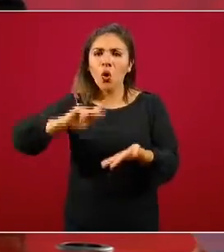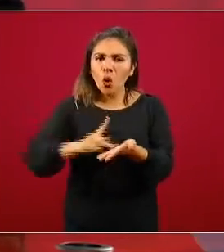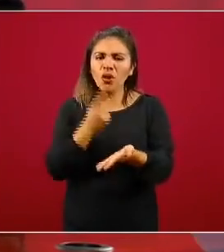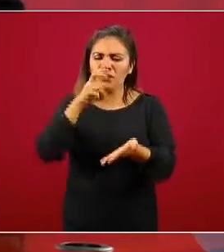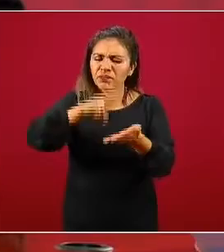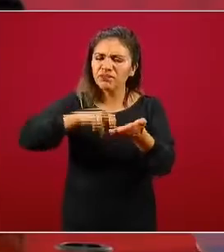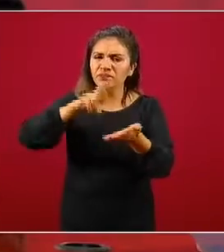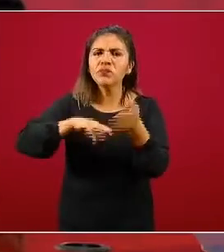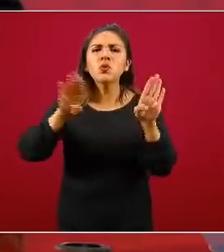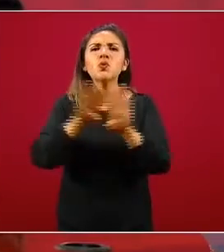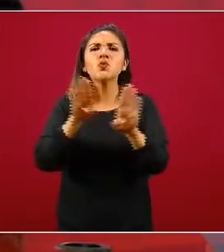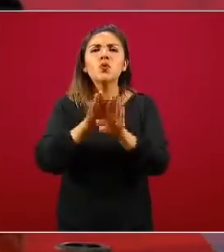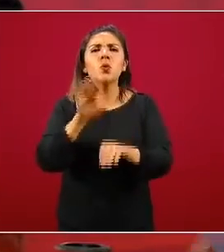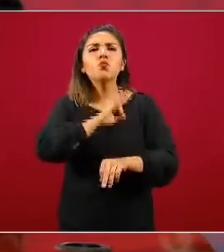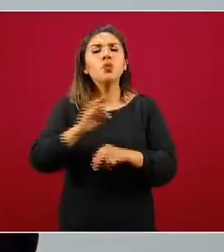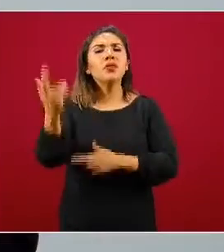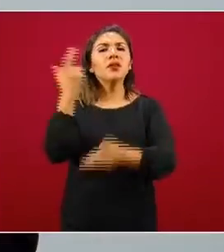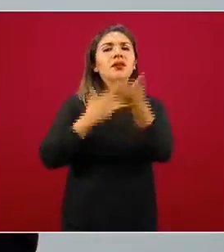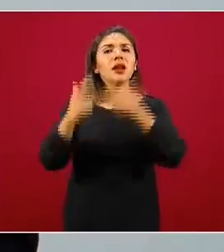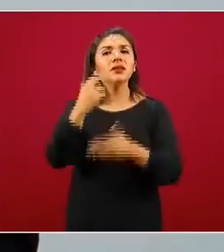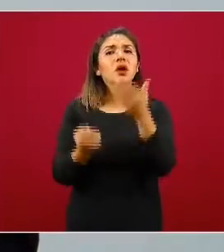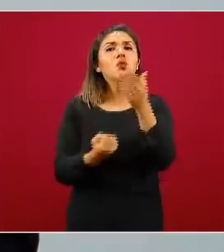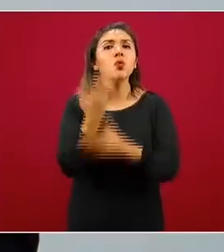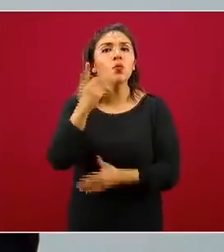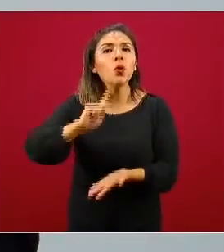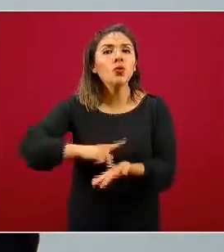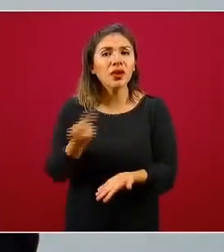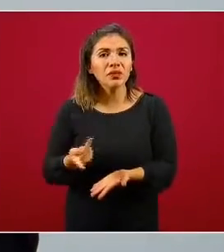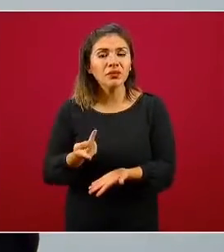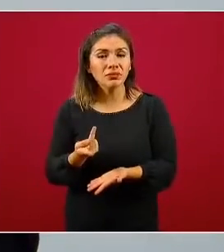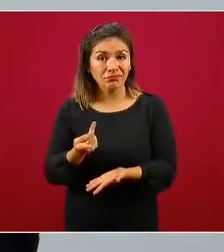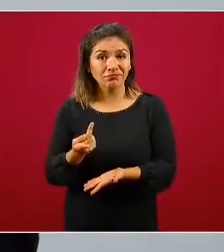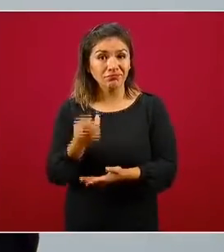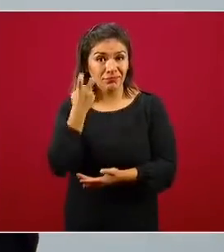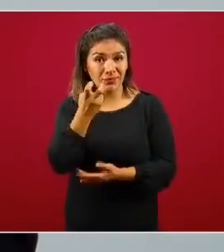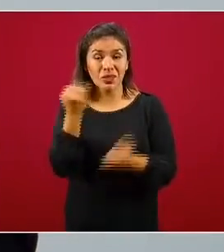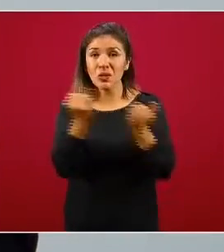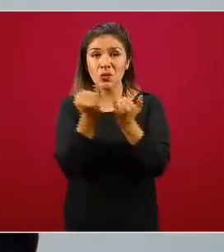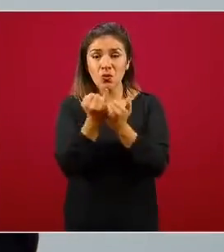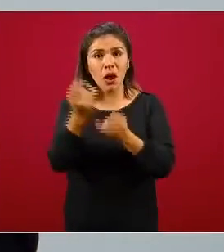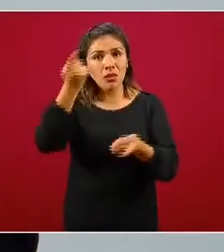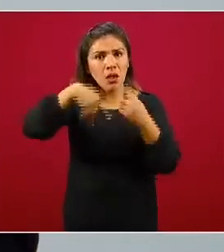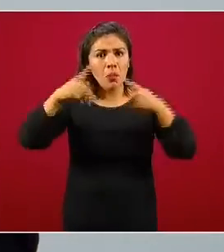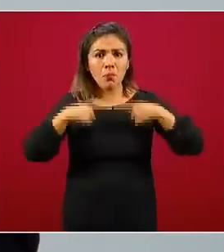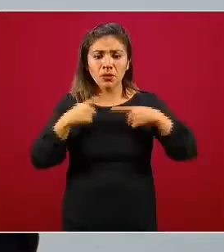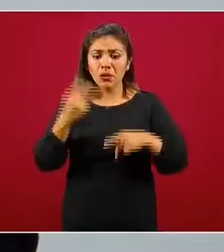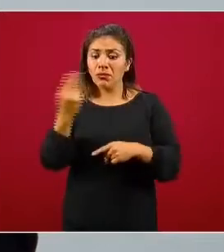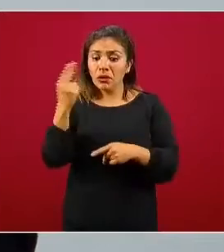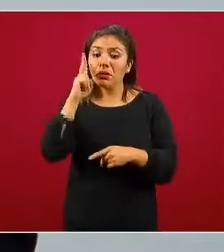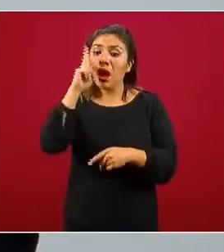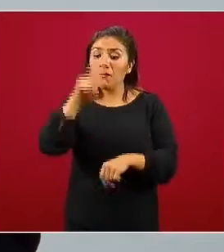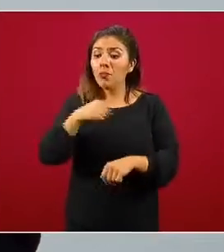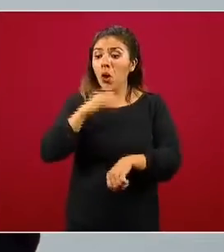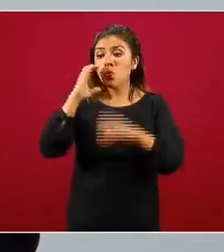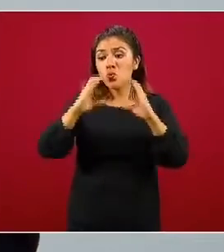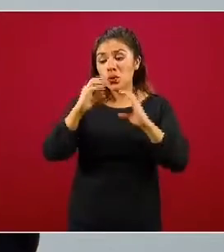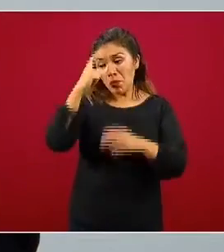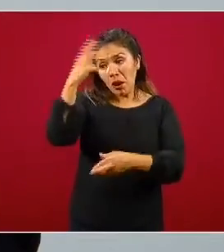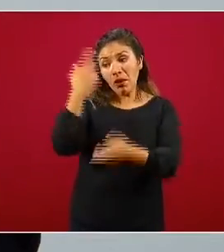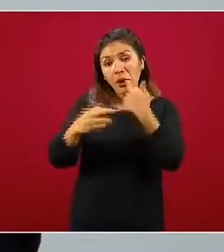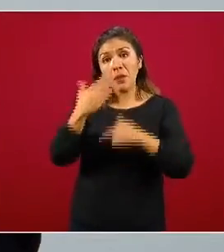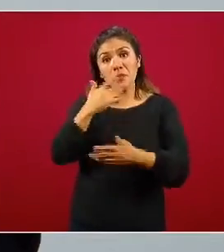replanteando todas las formas de regreso, ¿no? Porque también, así como exigen los empleadores todos los cuidados de